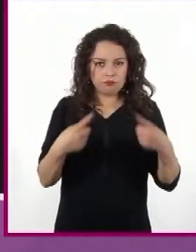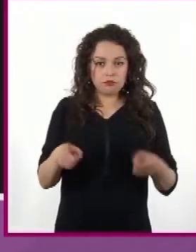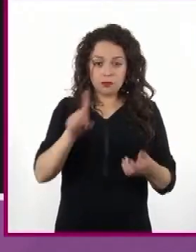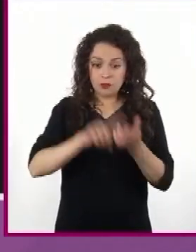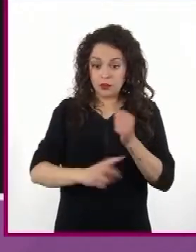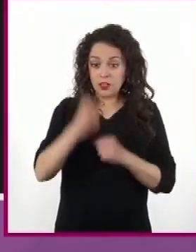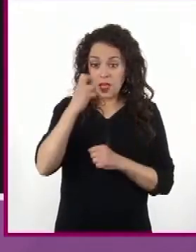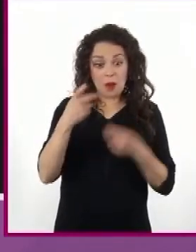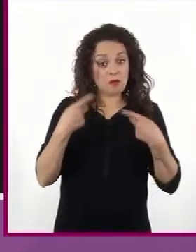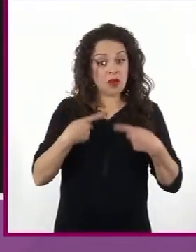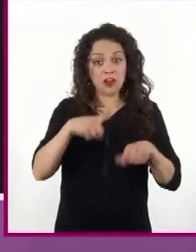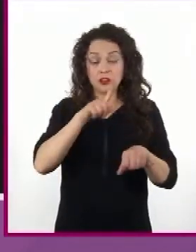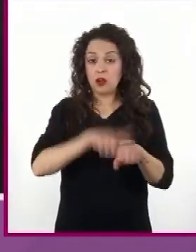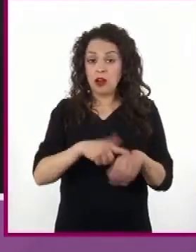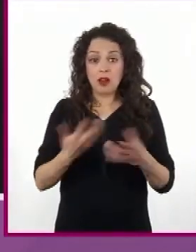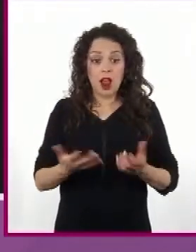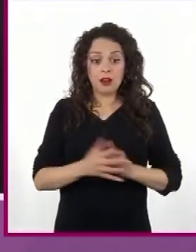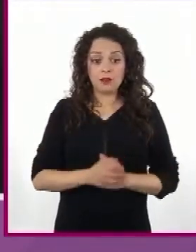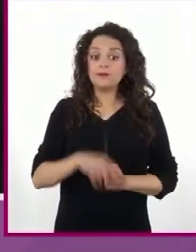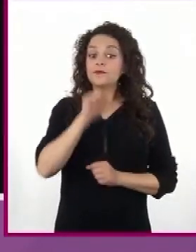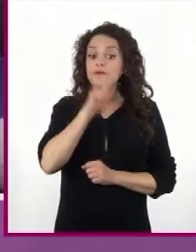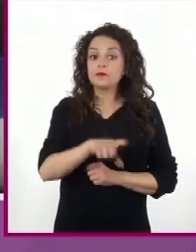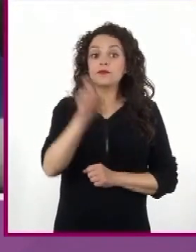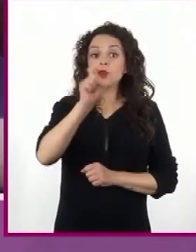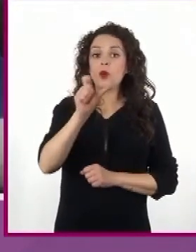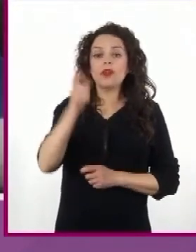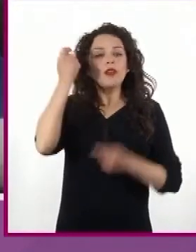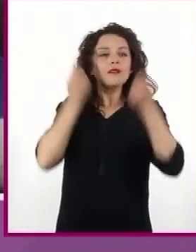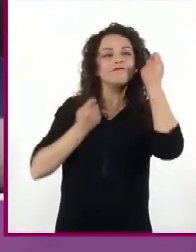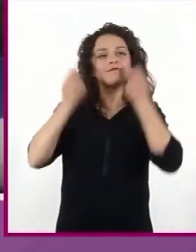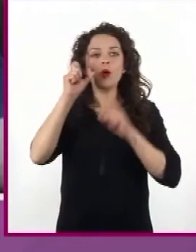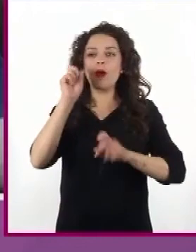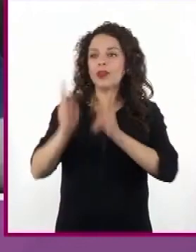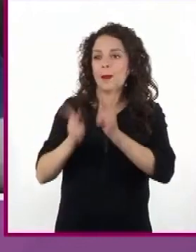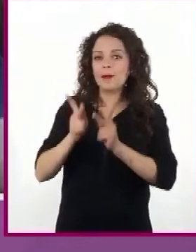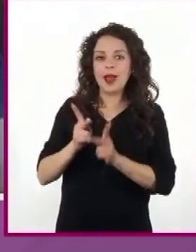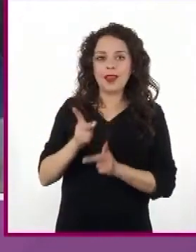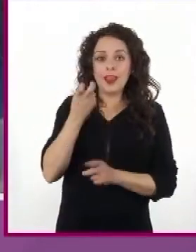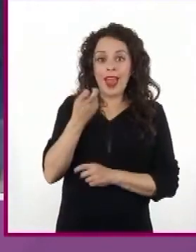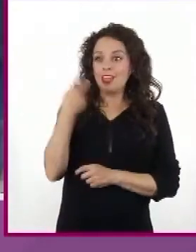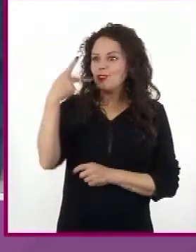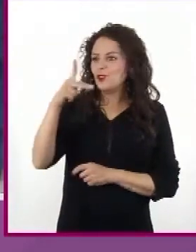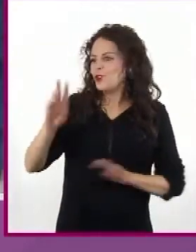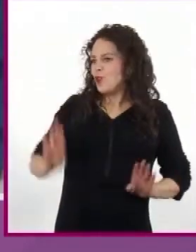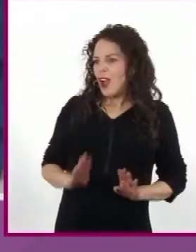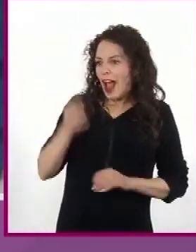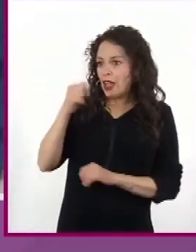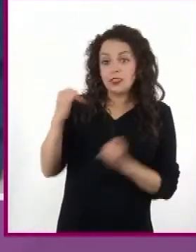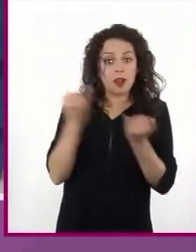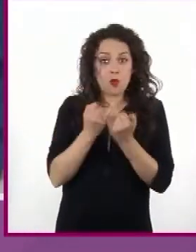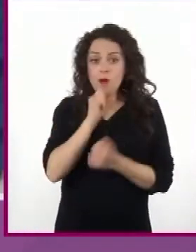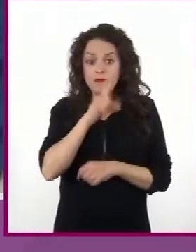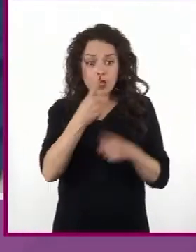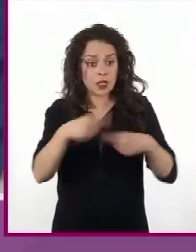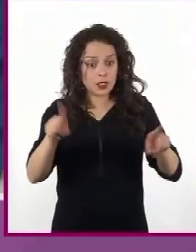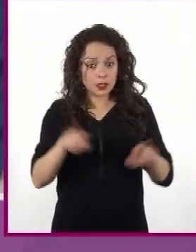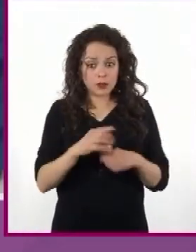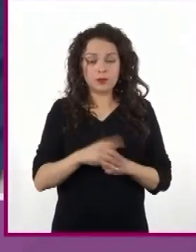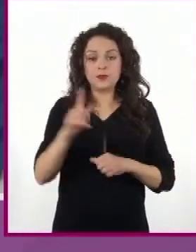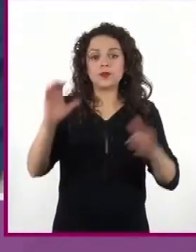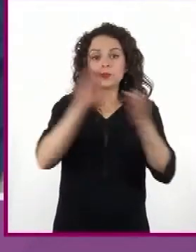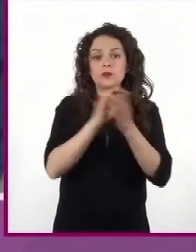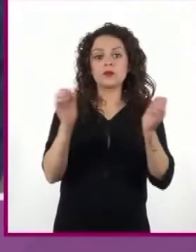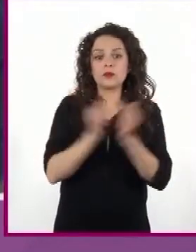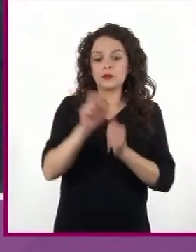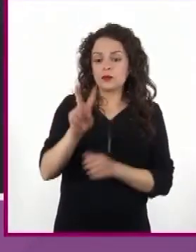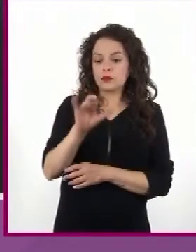tan personal como el ademán cuando platicamos. En 1943 se casó con Victoria Andrade, con quien tuvo